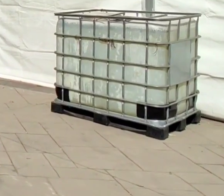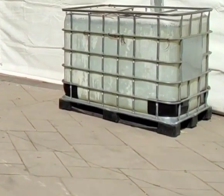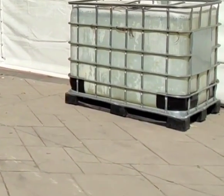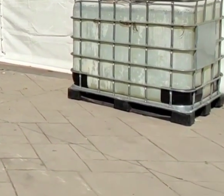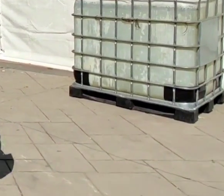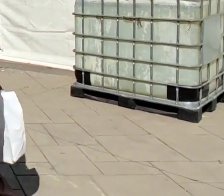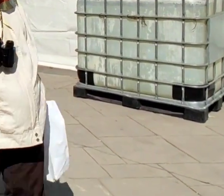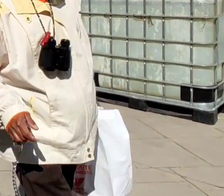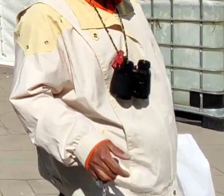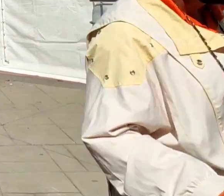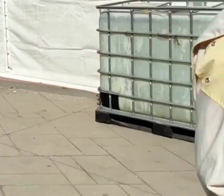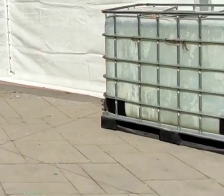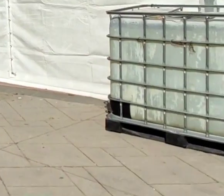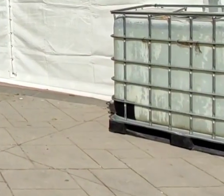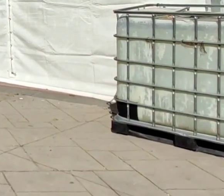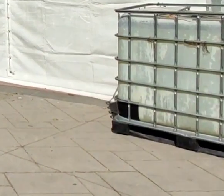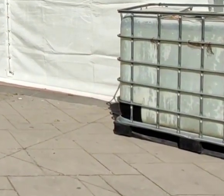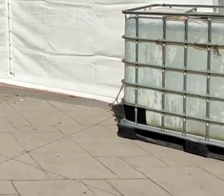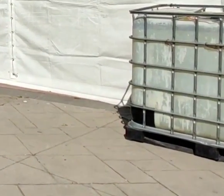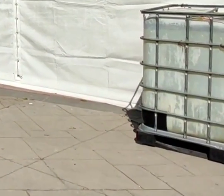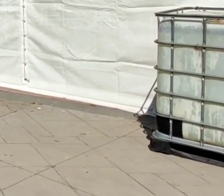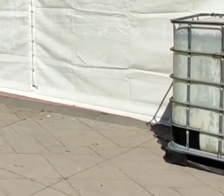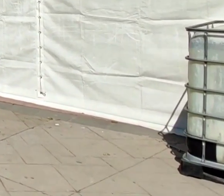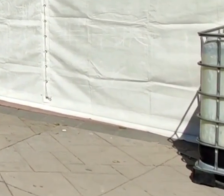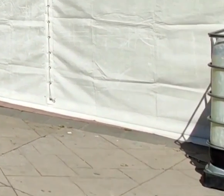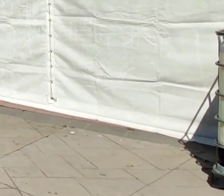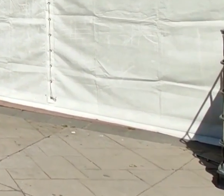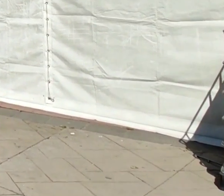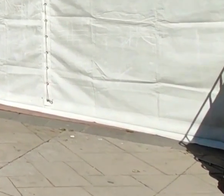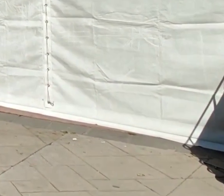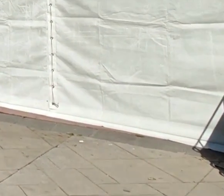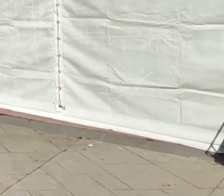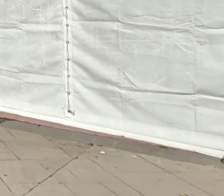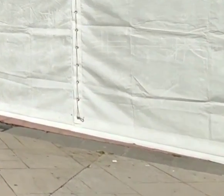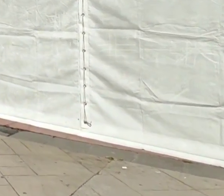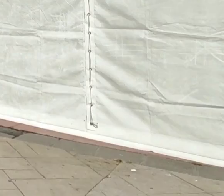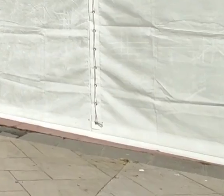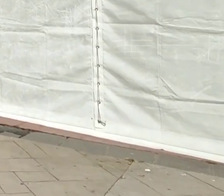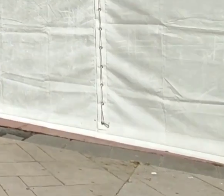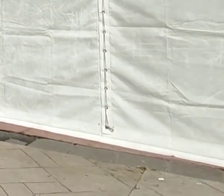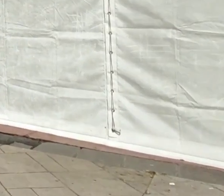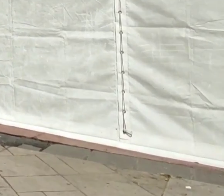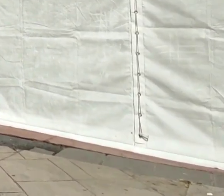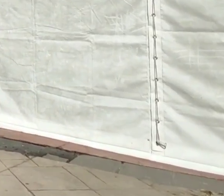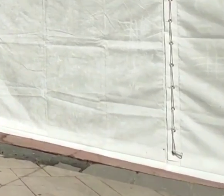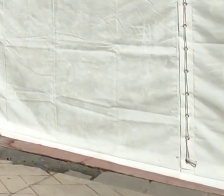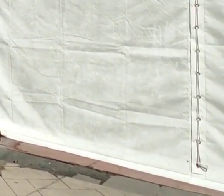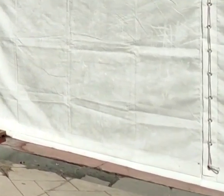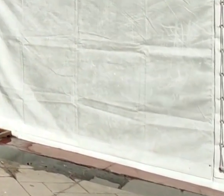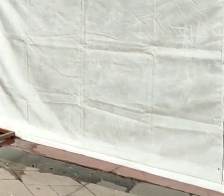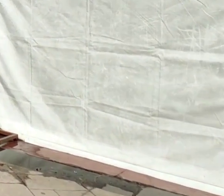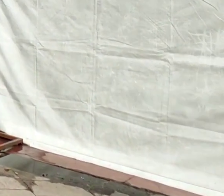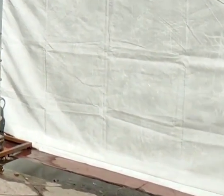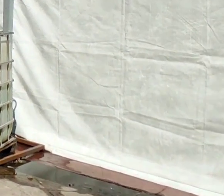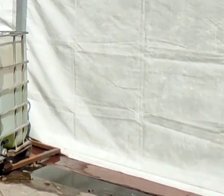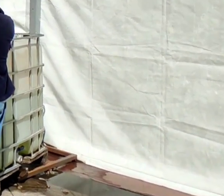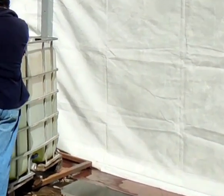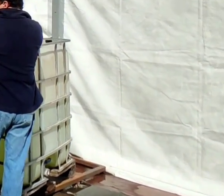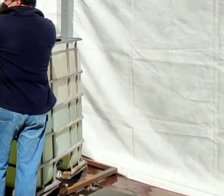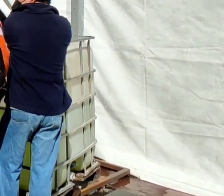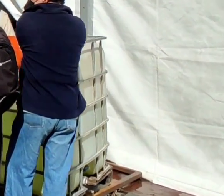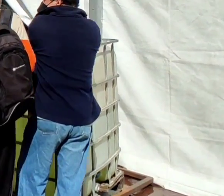actualizada todos los días. Ya falta poco. Recuerde, número de la Secretaría del